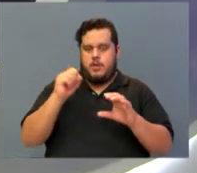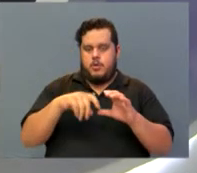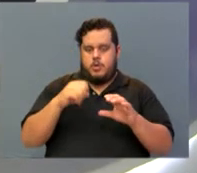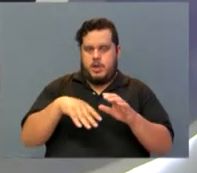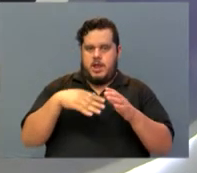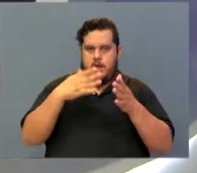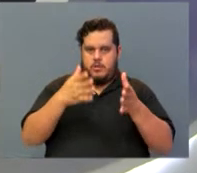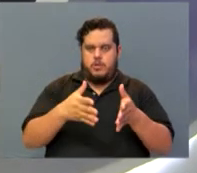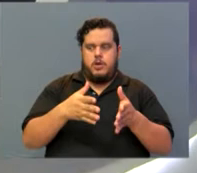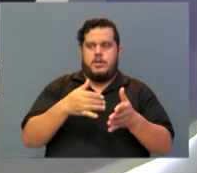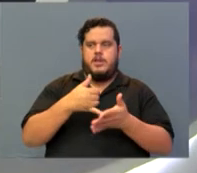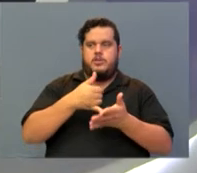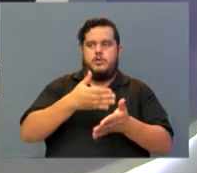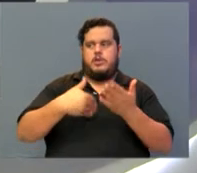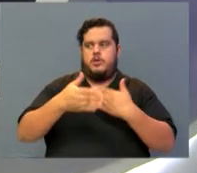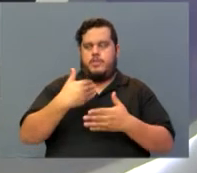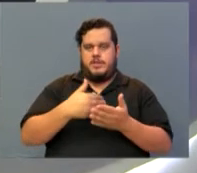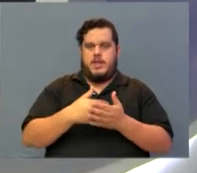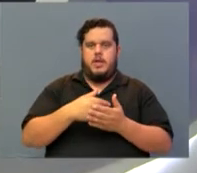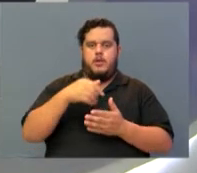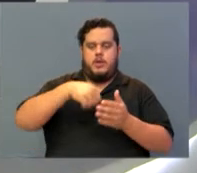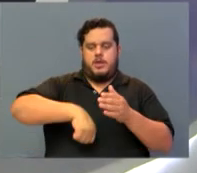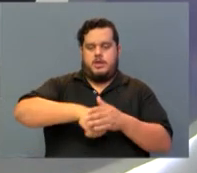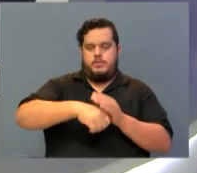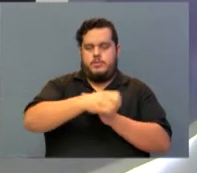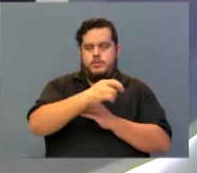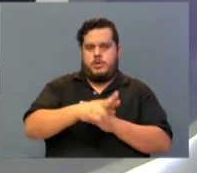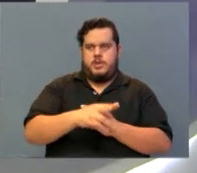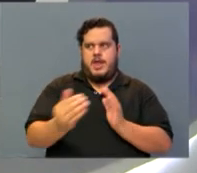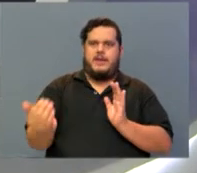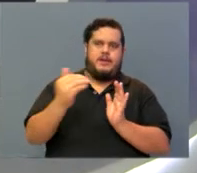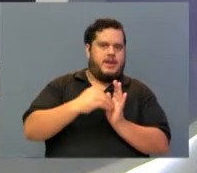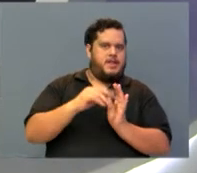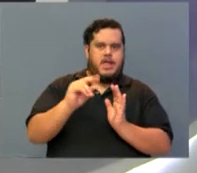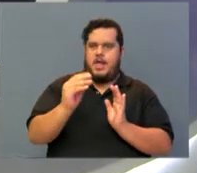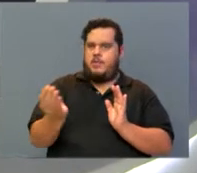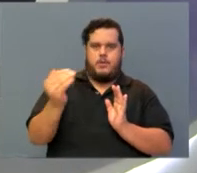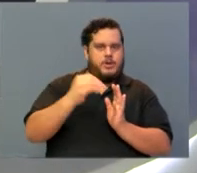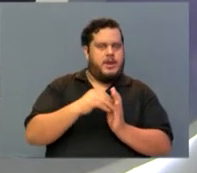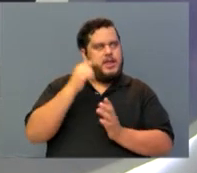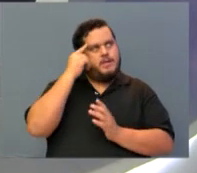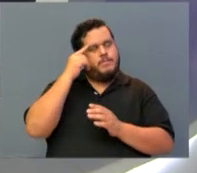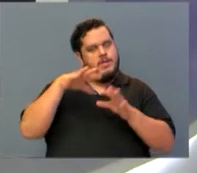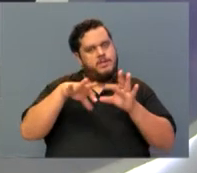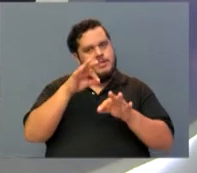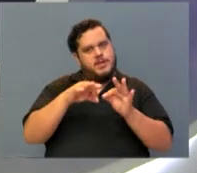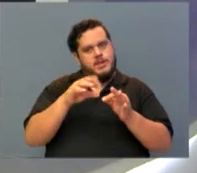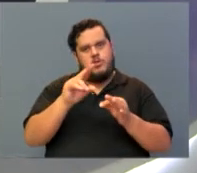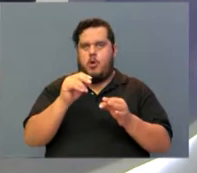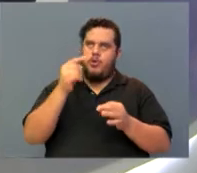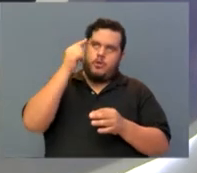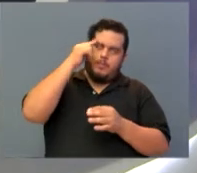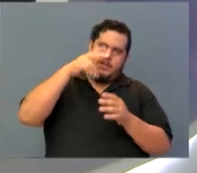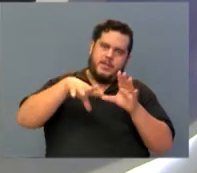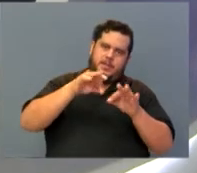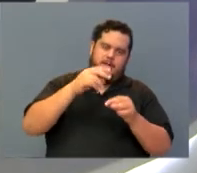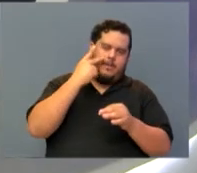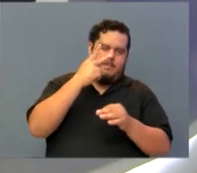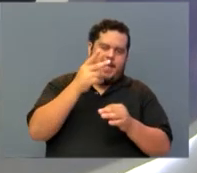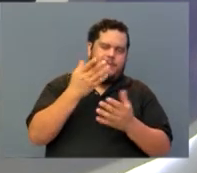pasado en el fútbol de Costa Rica. ¿Regresa o no regresa? ¿Piensa en selección o no piensa en selección? Revisamos a Cristian Bolaños.